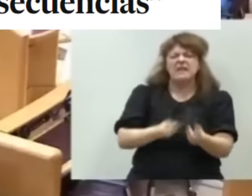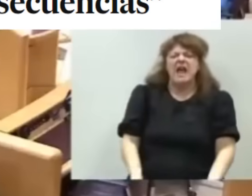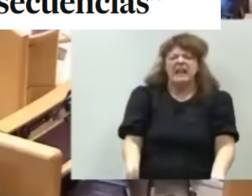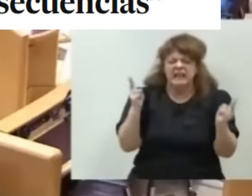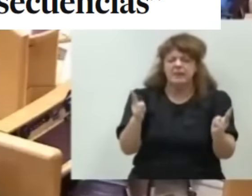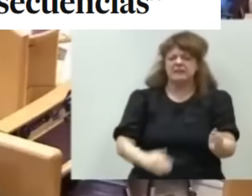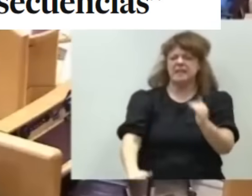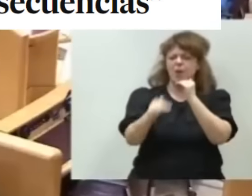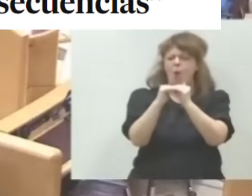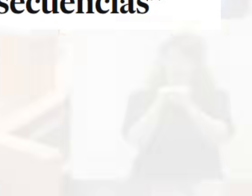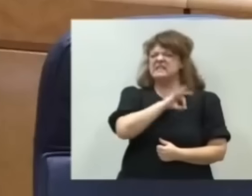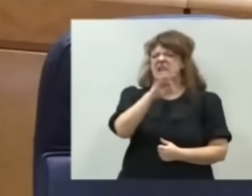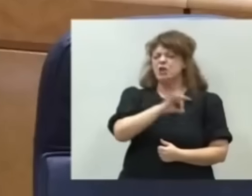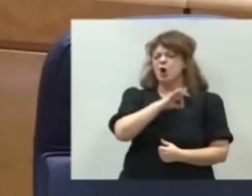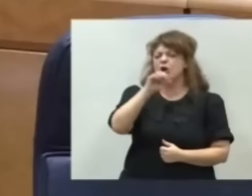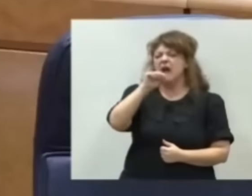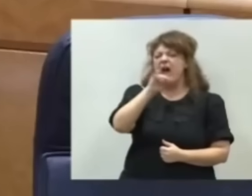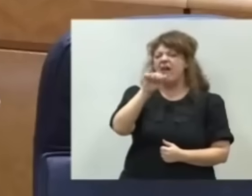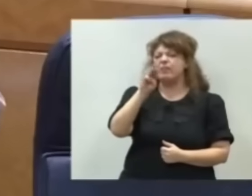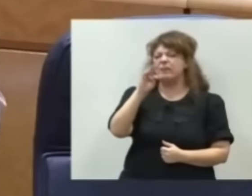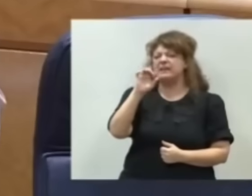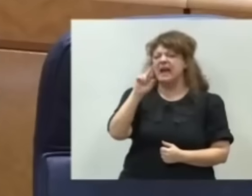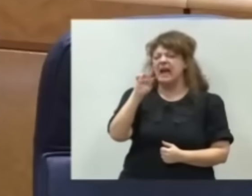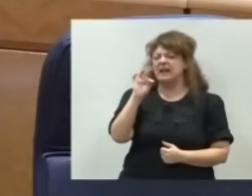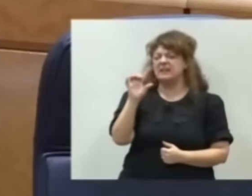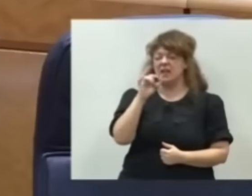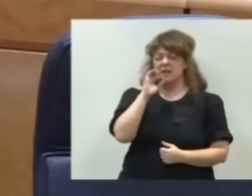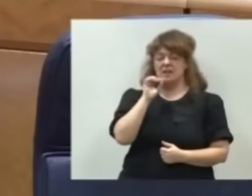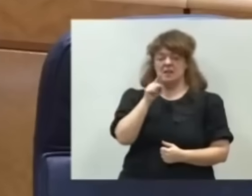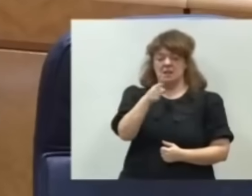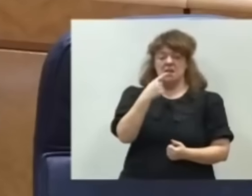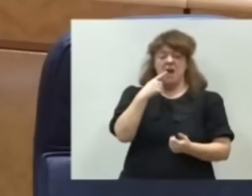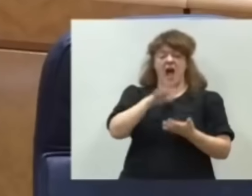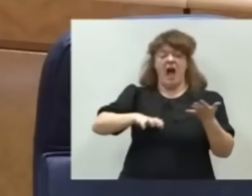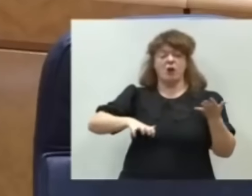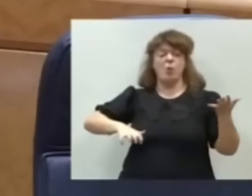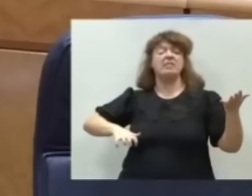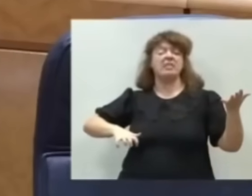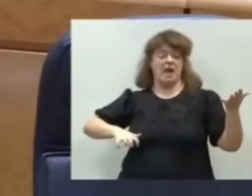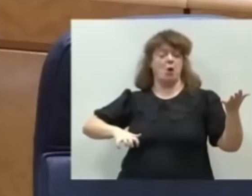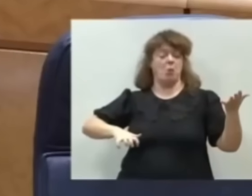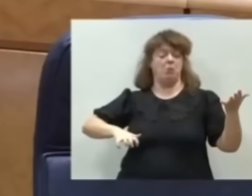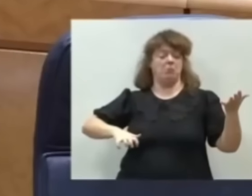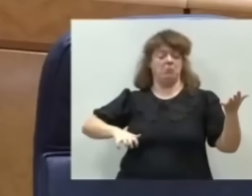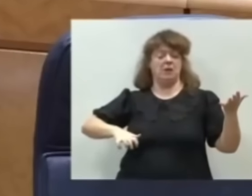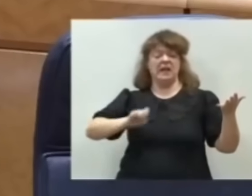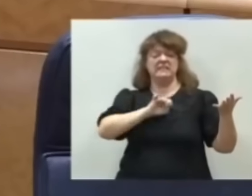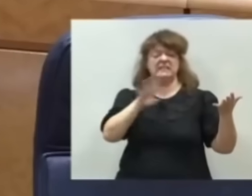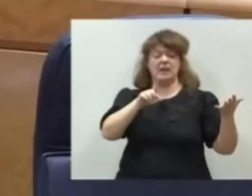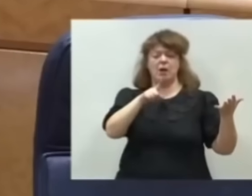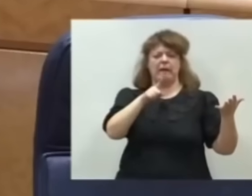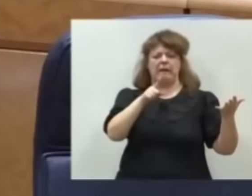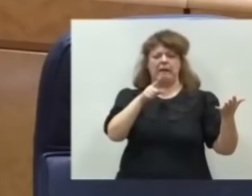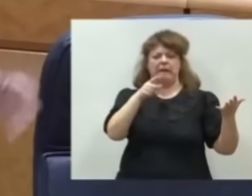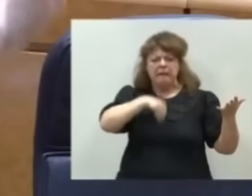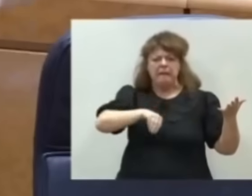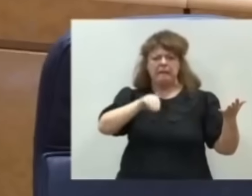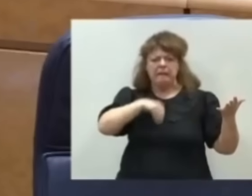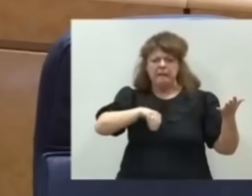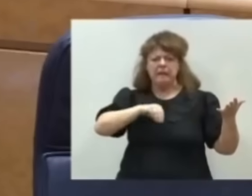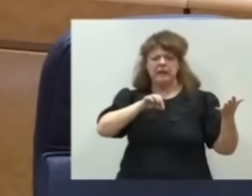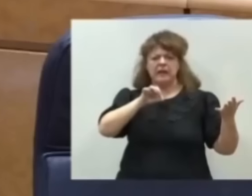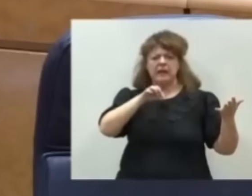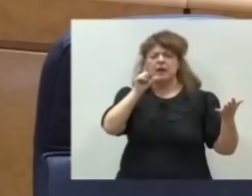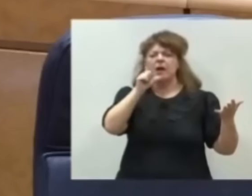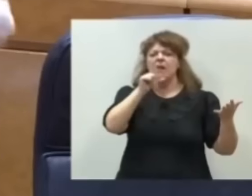iguales. Si se trata de tirar de argumentario, está claro que usted no se ha dejado hoy nada en el tintero, empezando